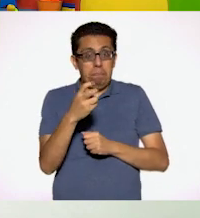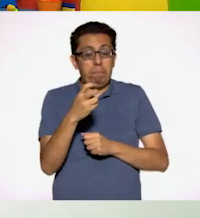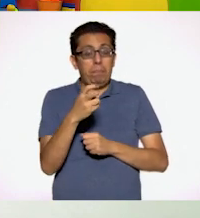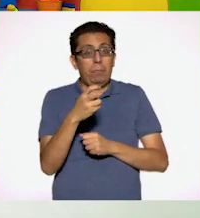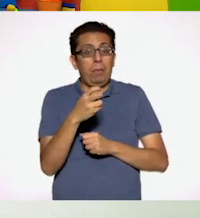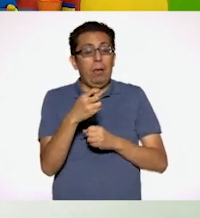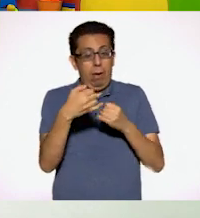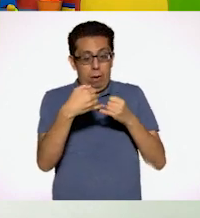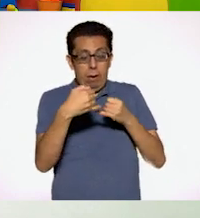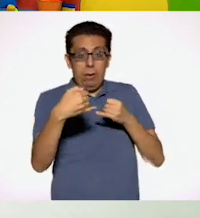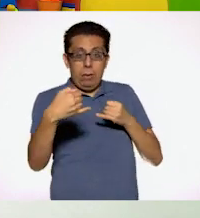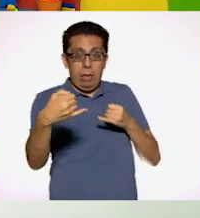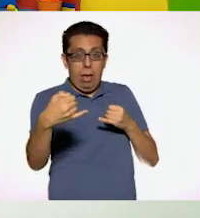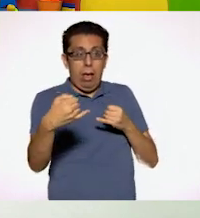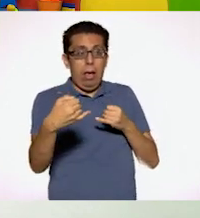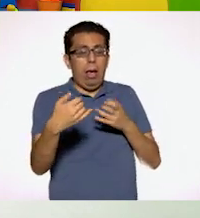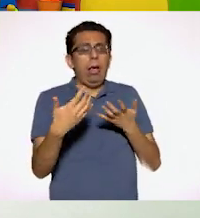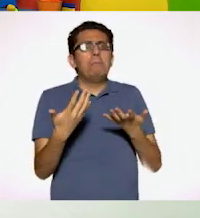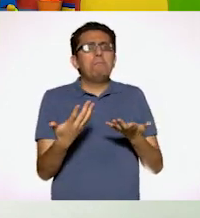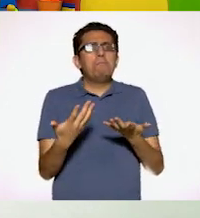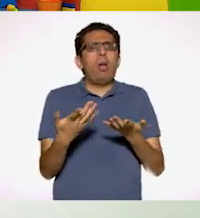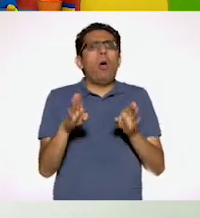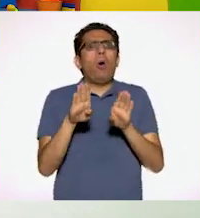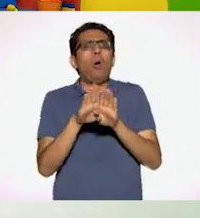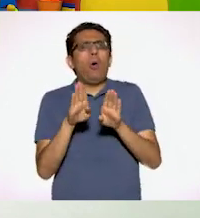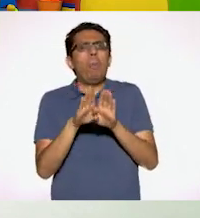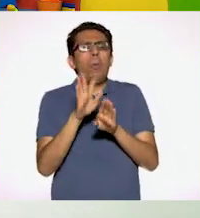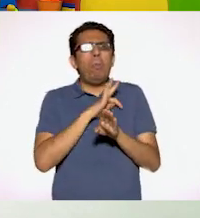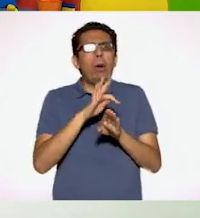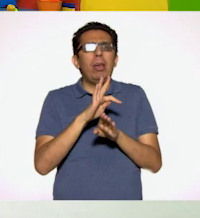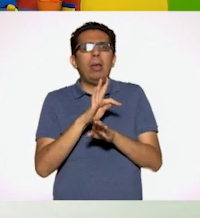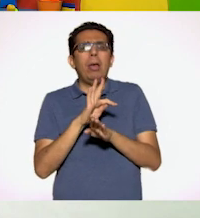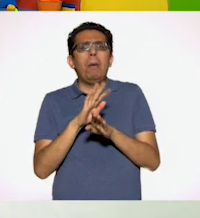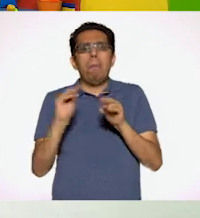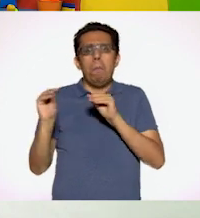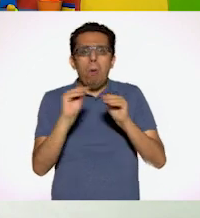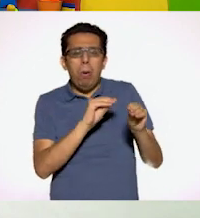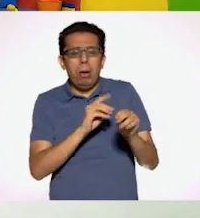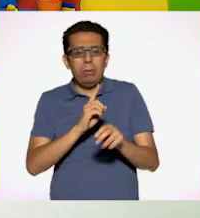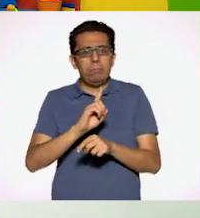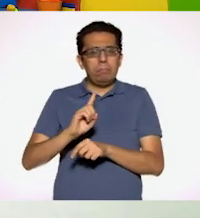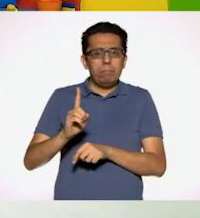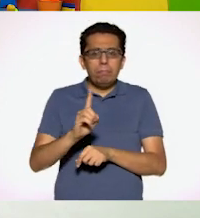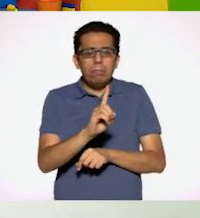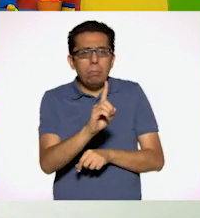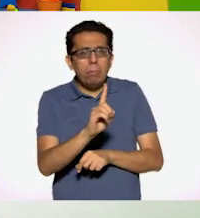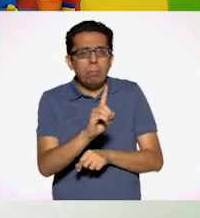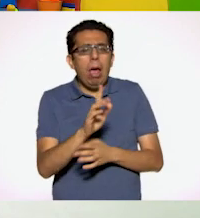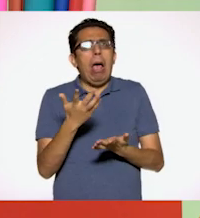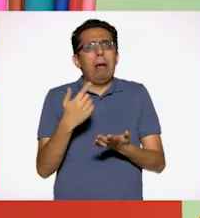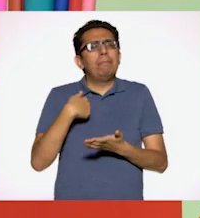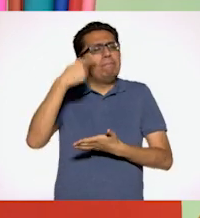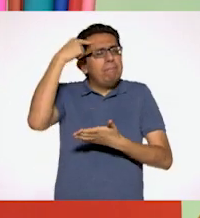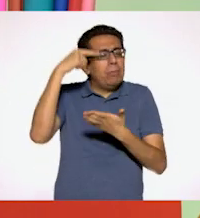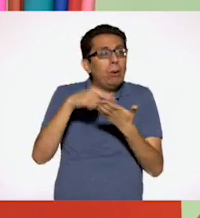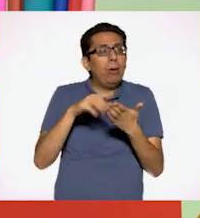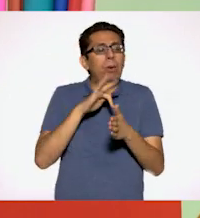quiero observar qué tipo de desplazamiento puedes realizar. ¿Pasando sobre ella?